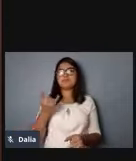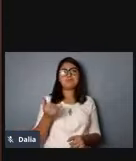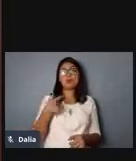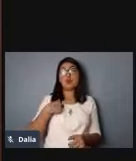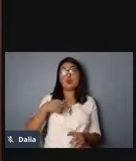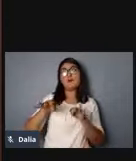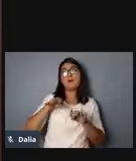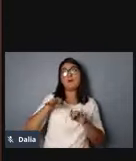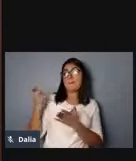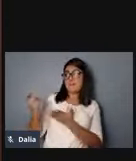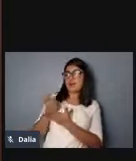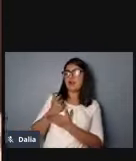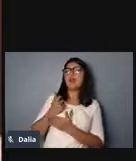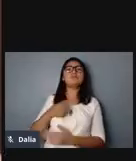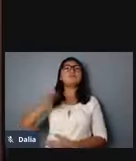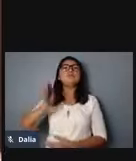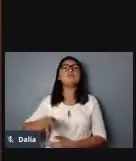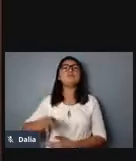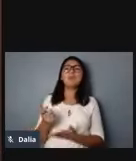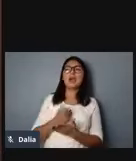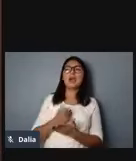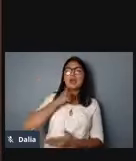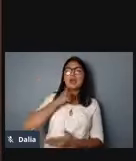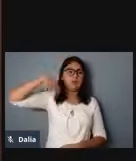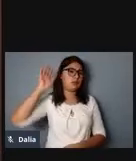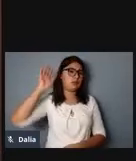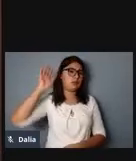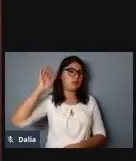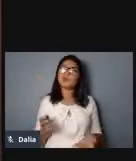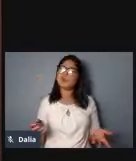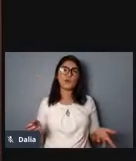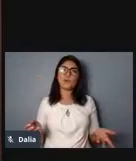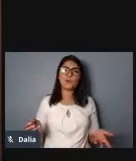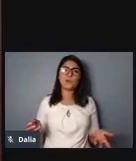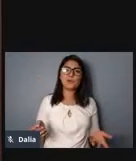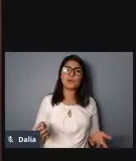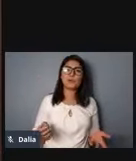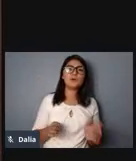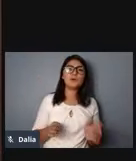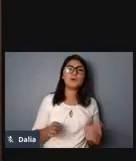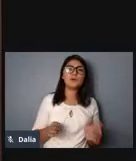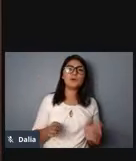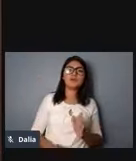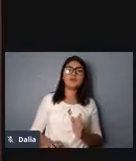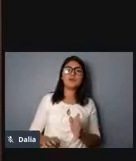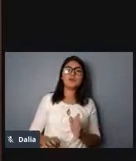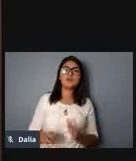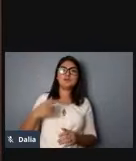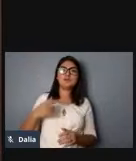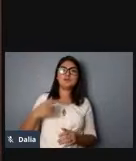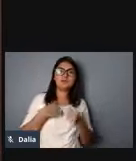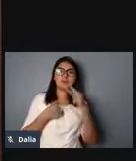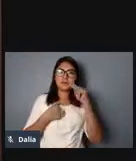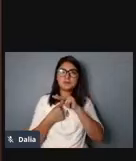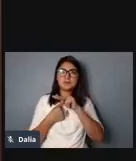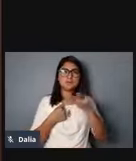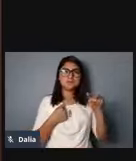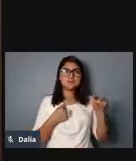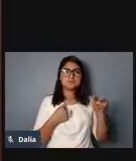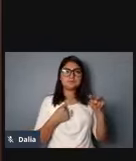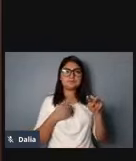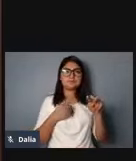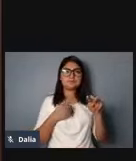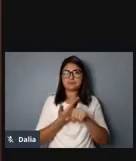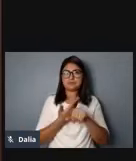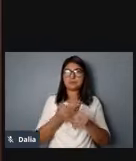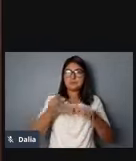como parte o como donde me mido como responsabilidad, ¿no? Por ahí conozco abogadas y abogados pro bono que hacen